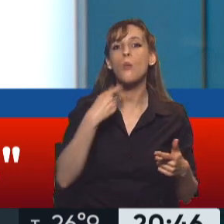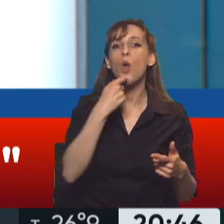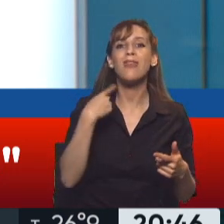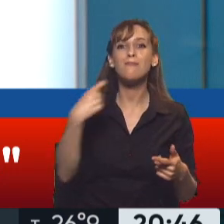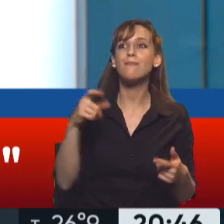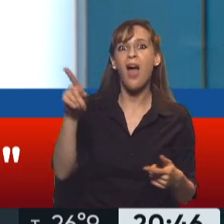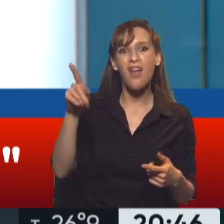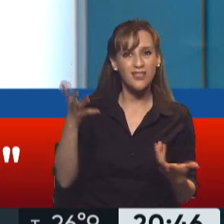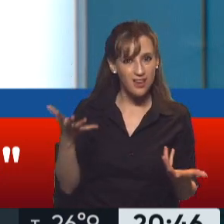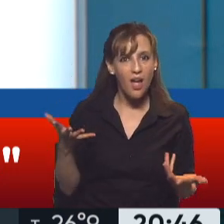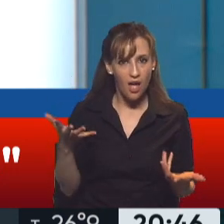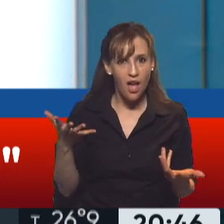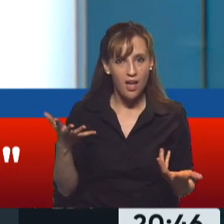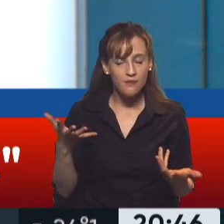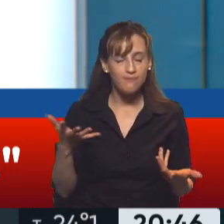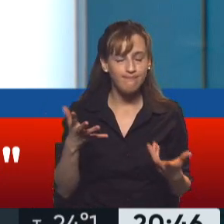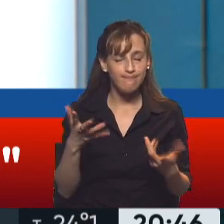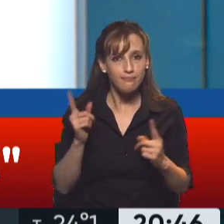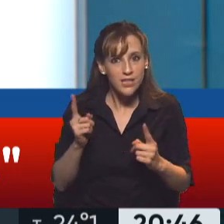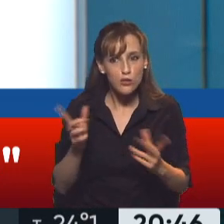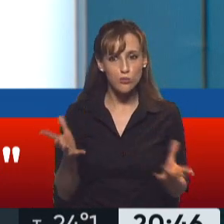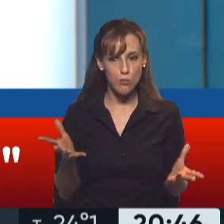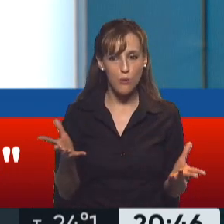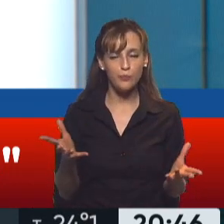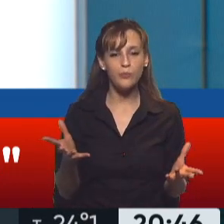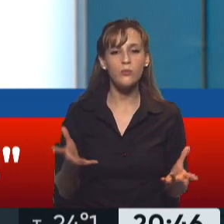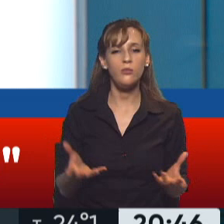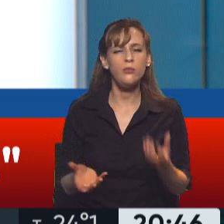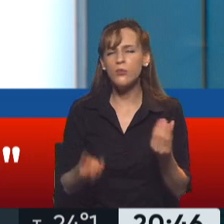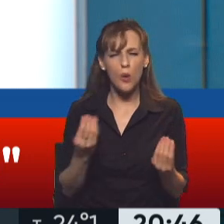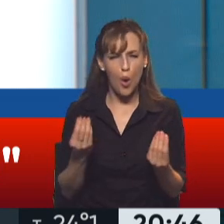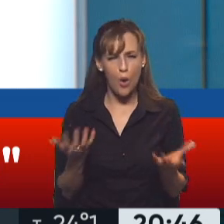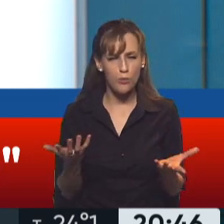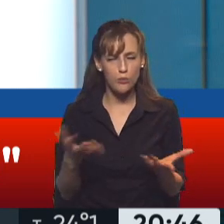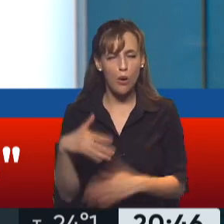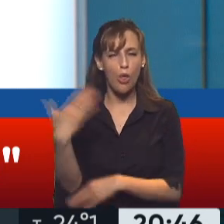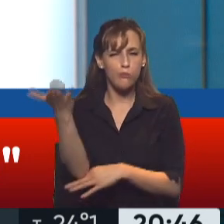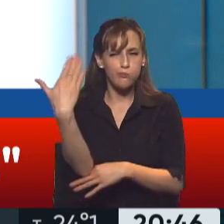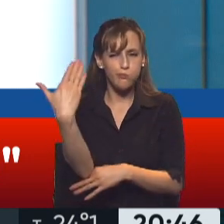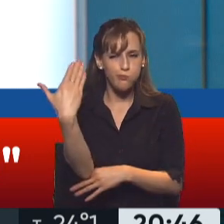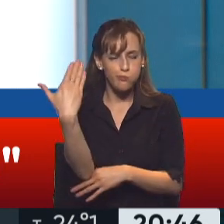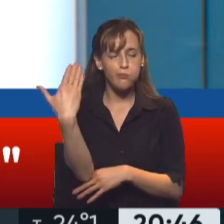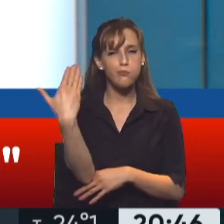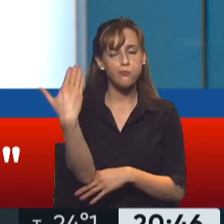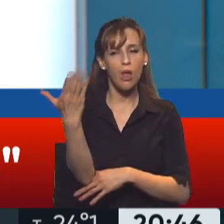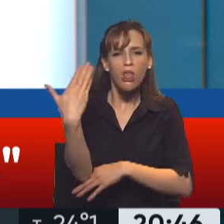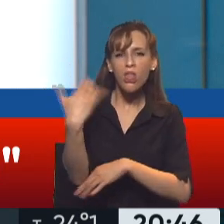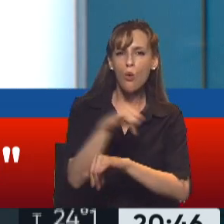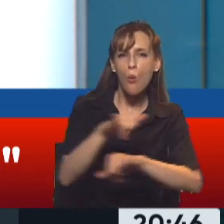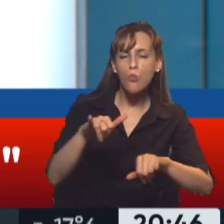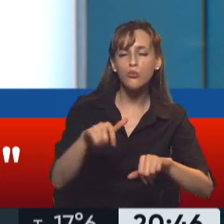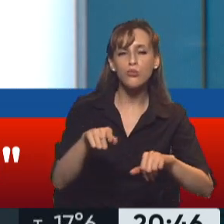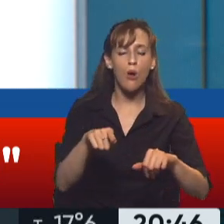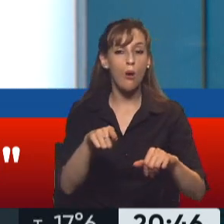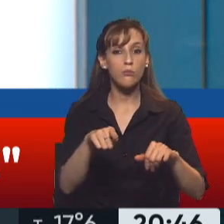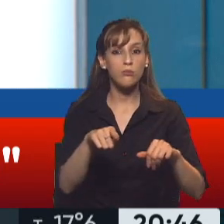si me equivoco. Tiene una base popular. ¿Cómo es posible que un discurso que por momentos es totalmente irracional pueda